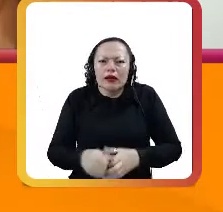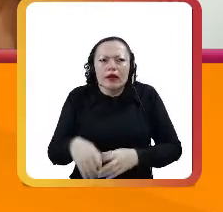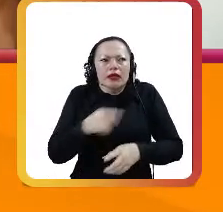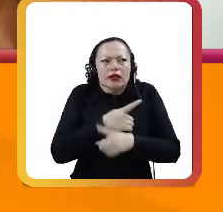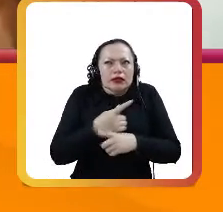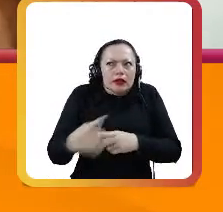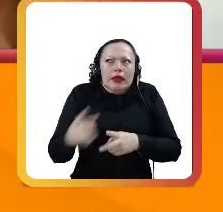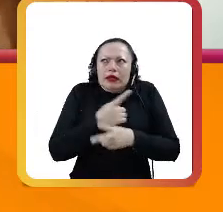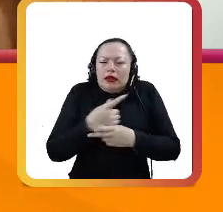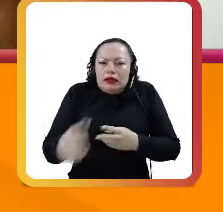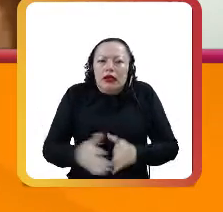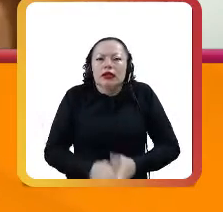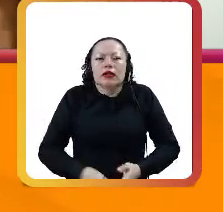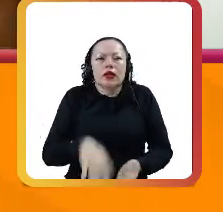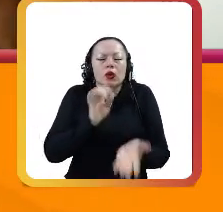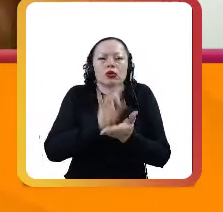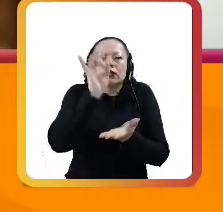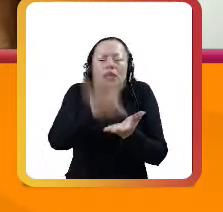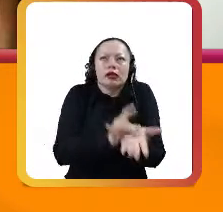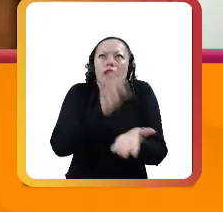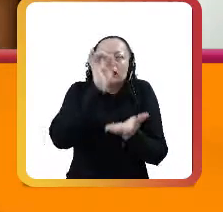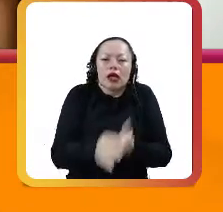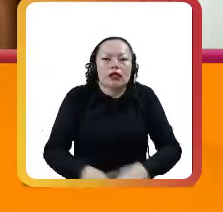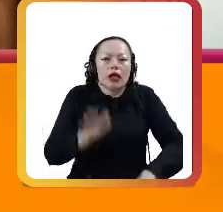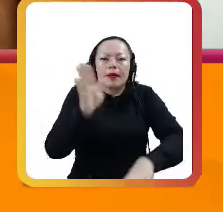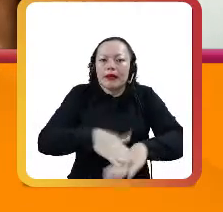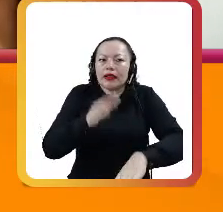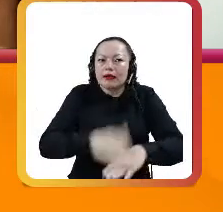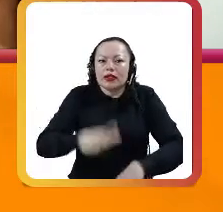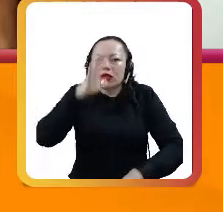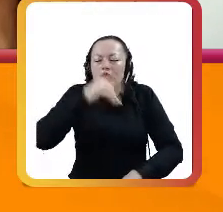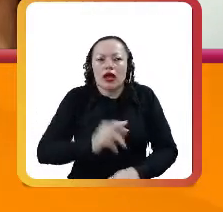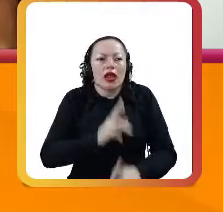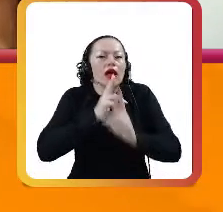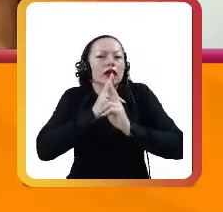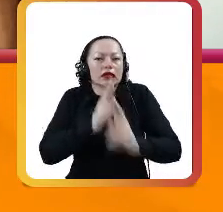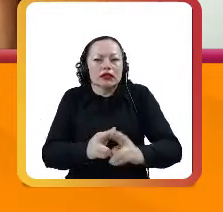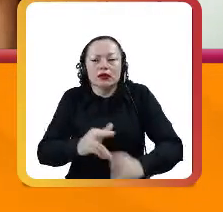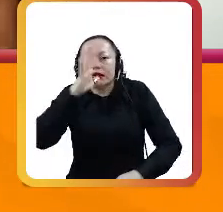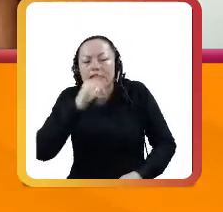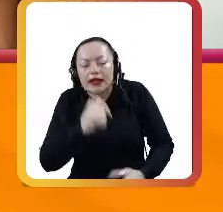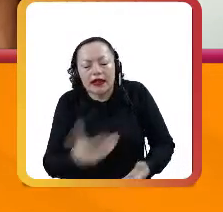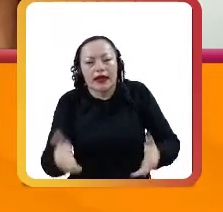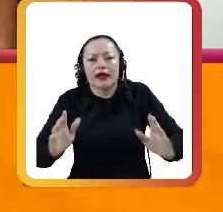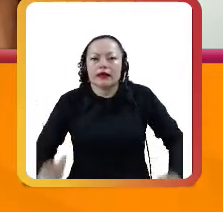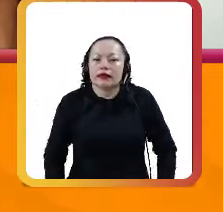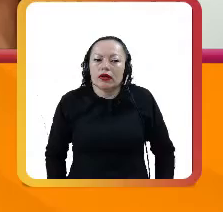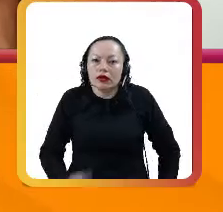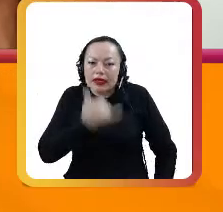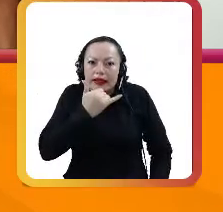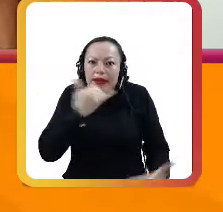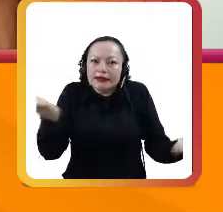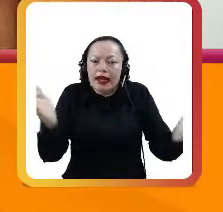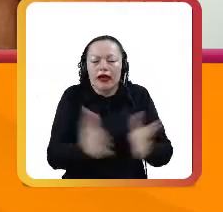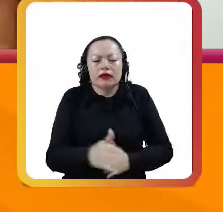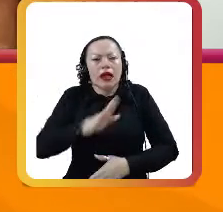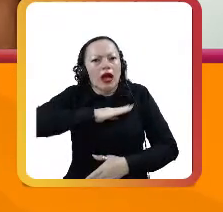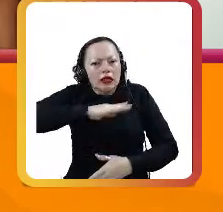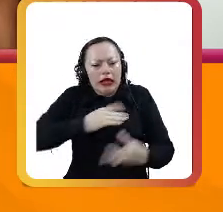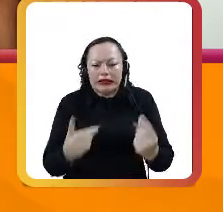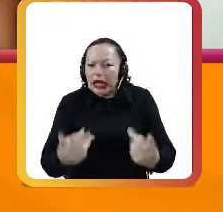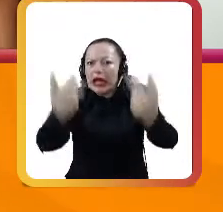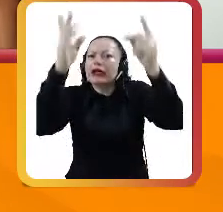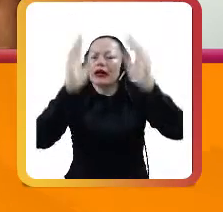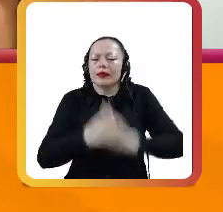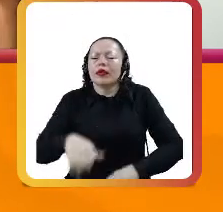días mandando la solicitud del permiso y ni siquiera nos contestan. Entonces, pues el llamado también para la administración municipal, en